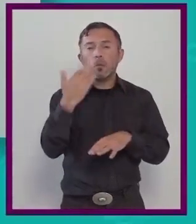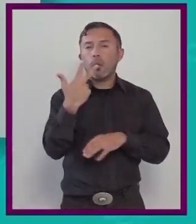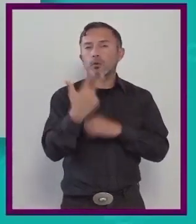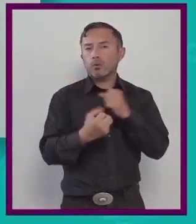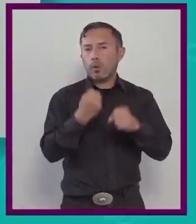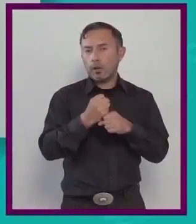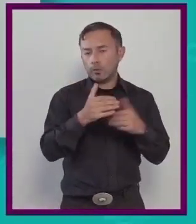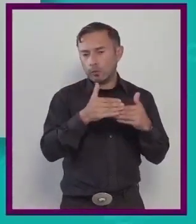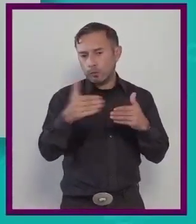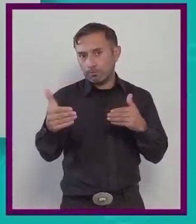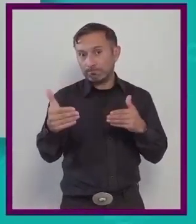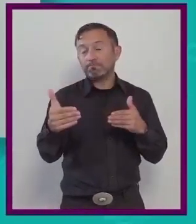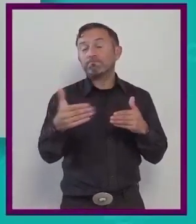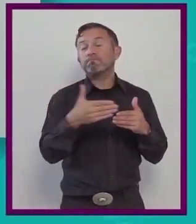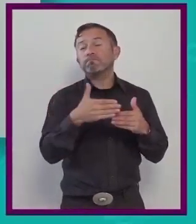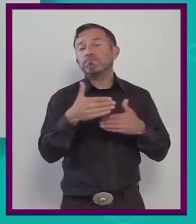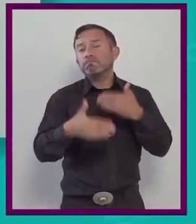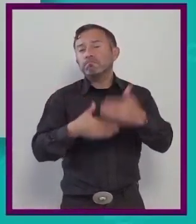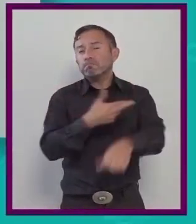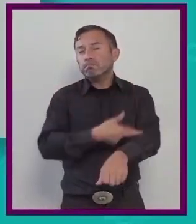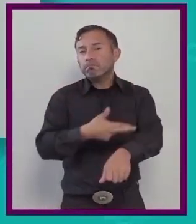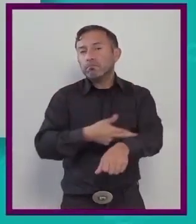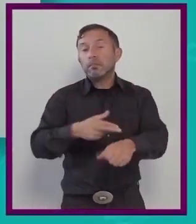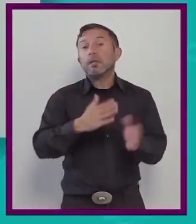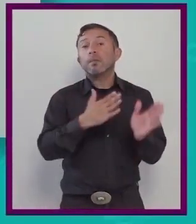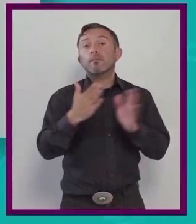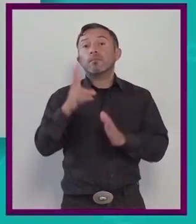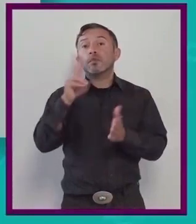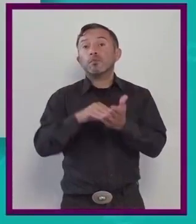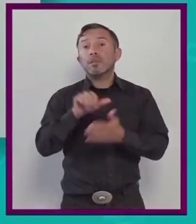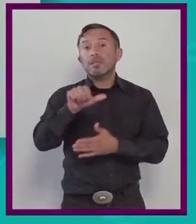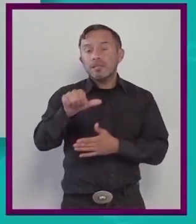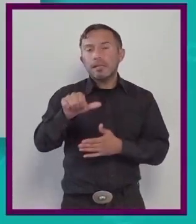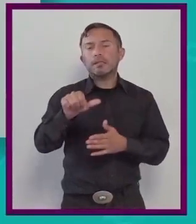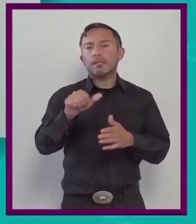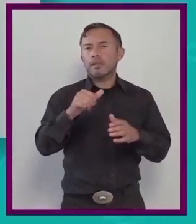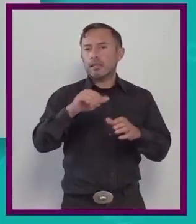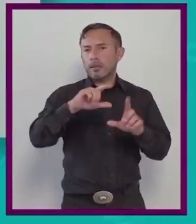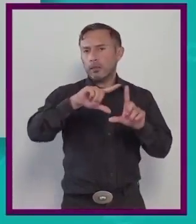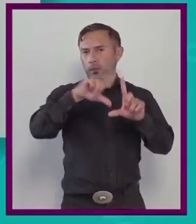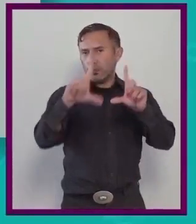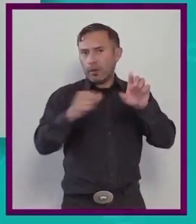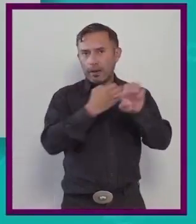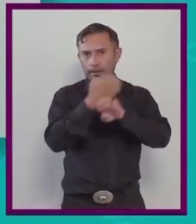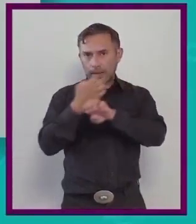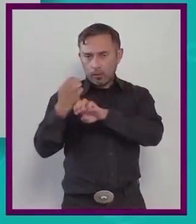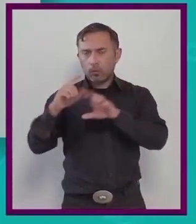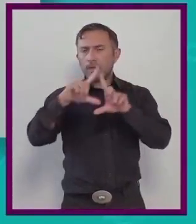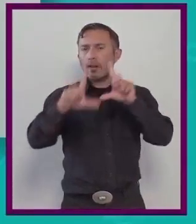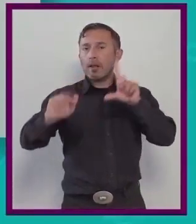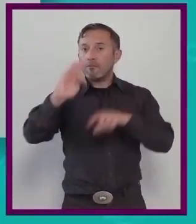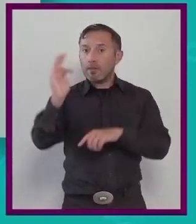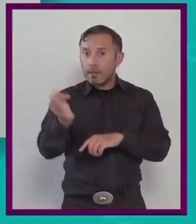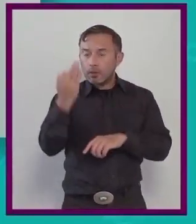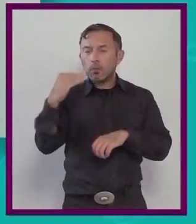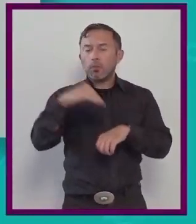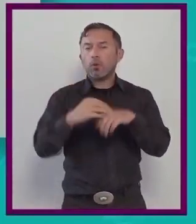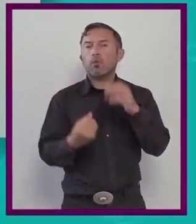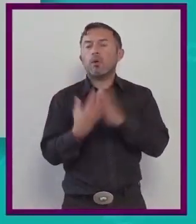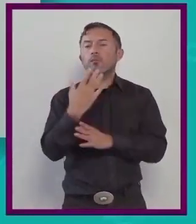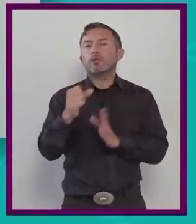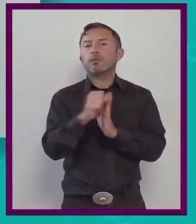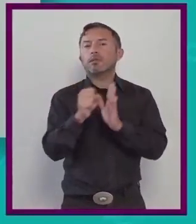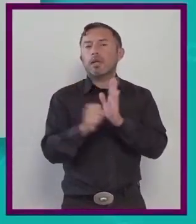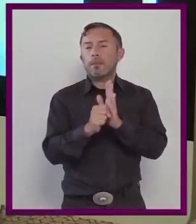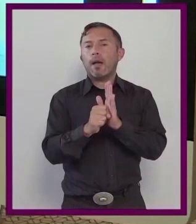misma que dio un término de 8 años, es decir, para que en el 2016 todos los estados y la federación ya tenían que implementar el